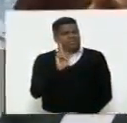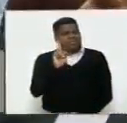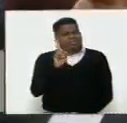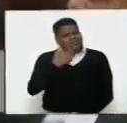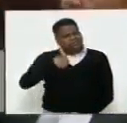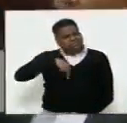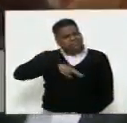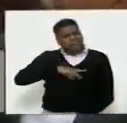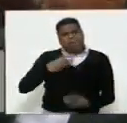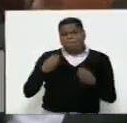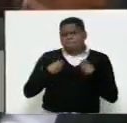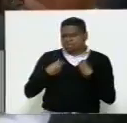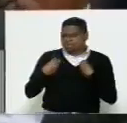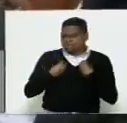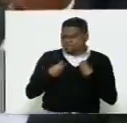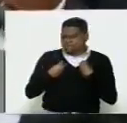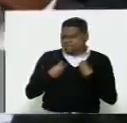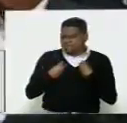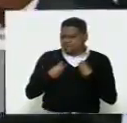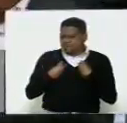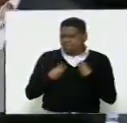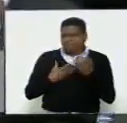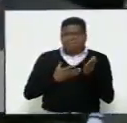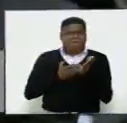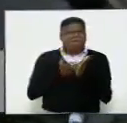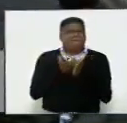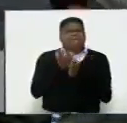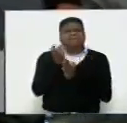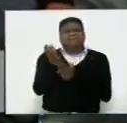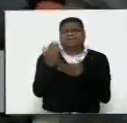que vivir en un eterno